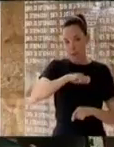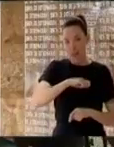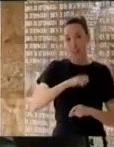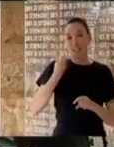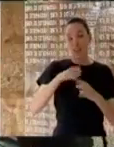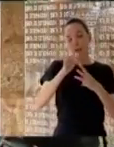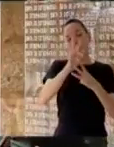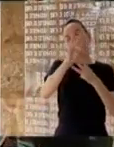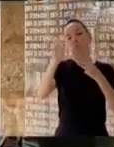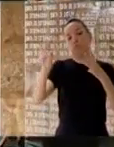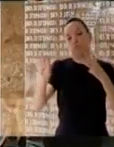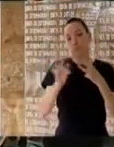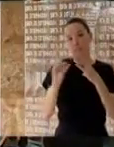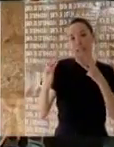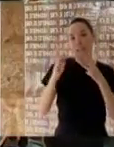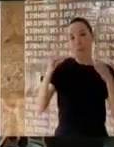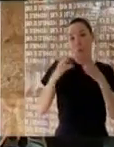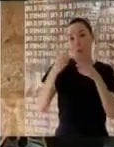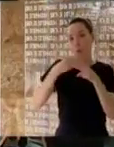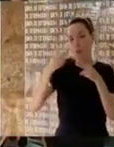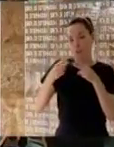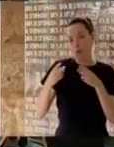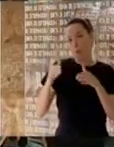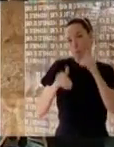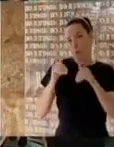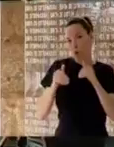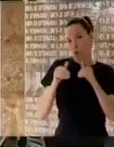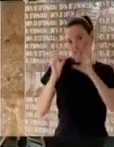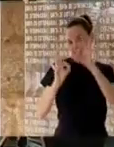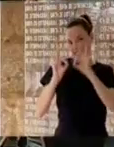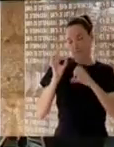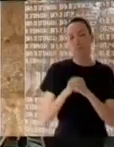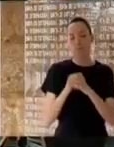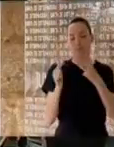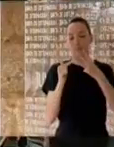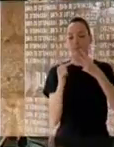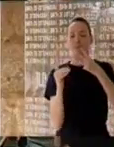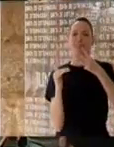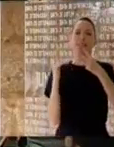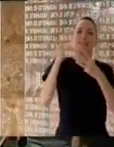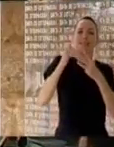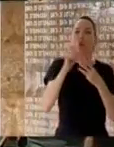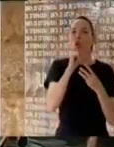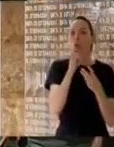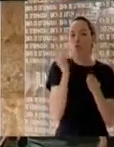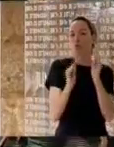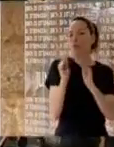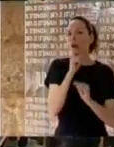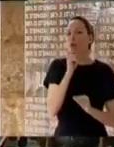fuerza según los indicios, algo nunca visto, ¿cómo se va a corregir? ¿Por qué no llega el mensaje? ¿Qué está